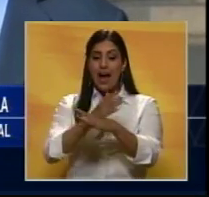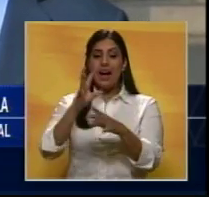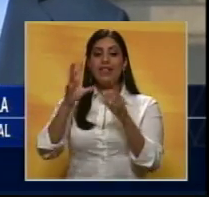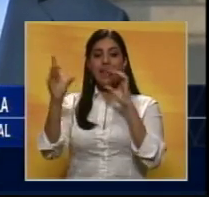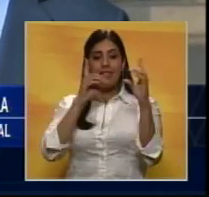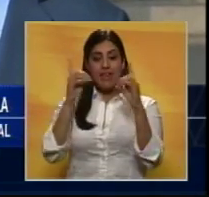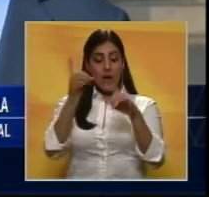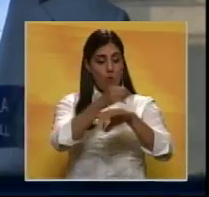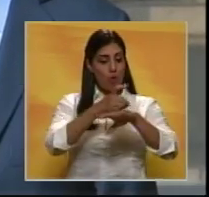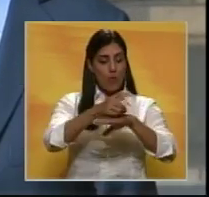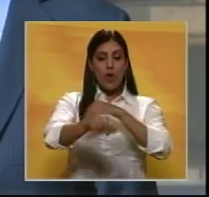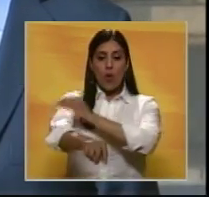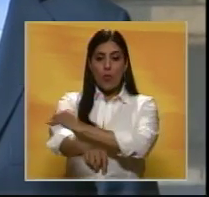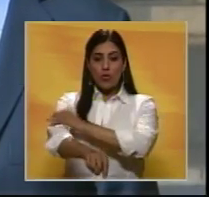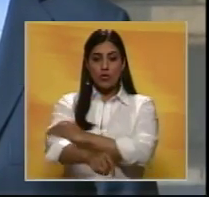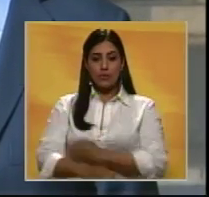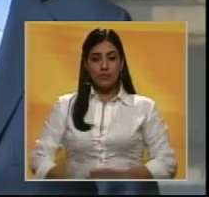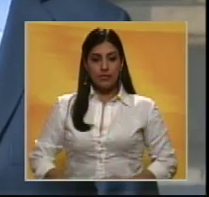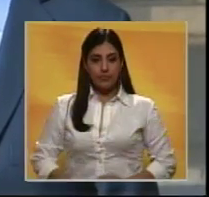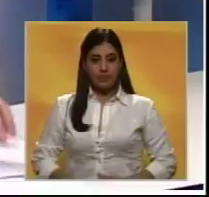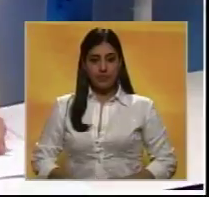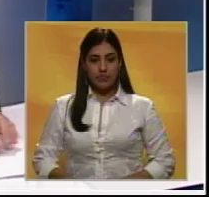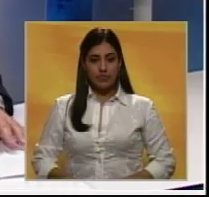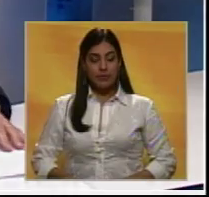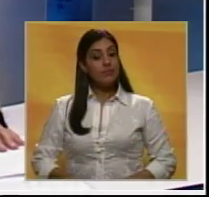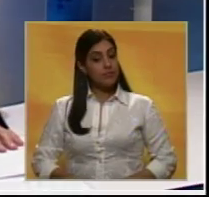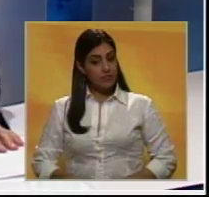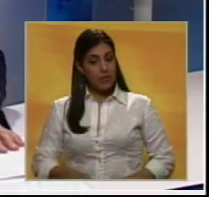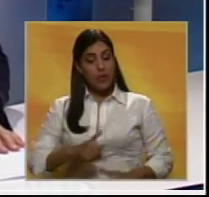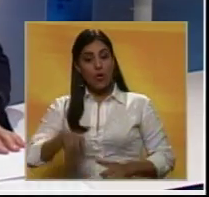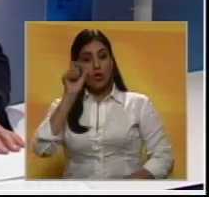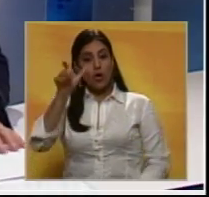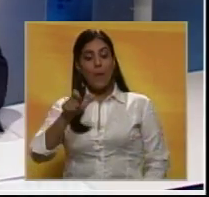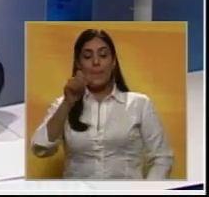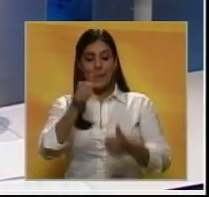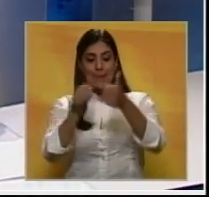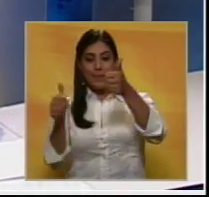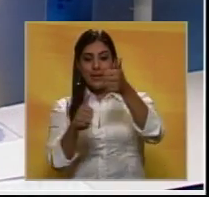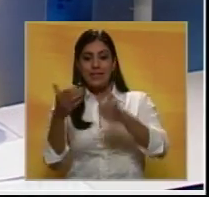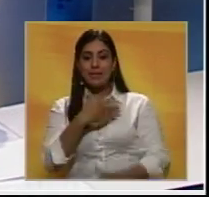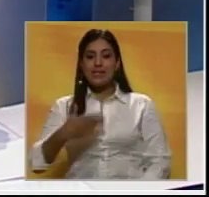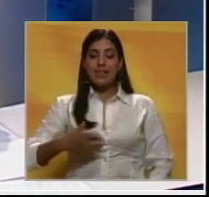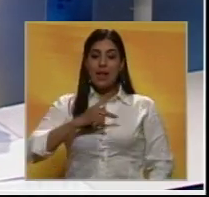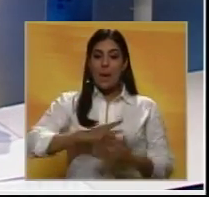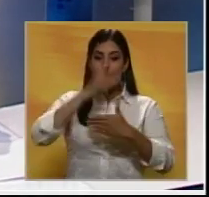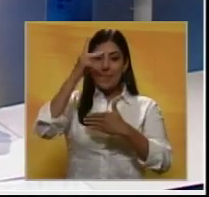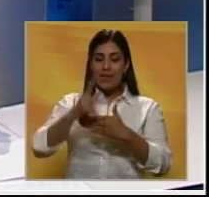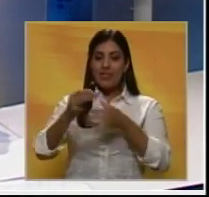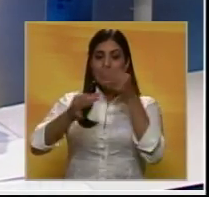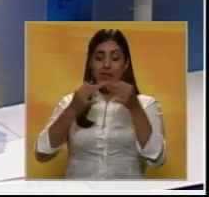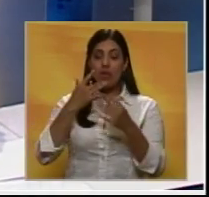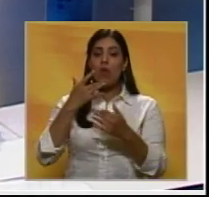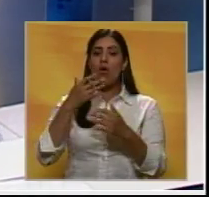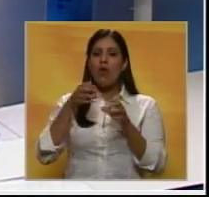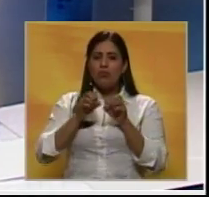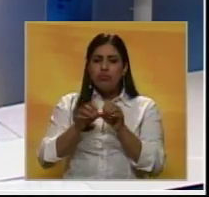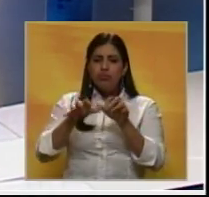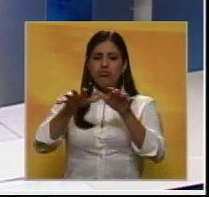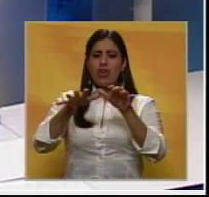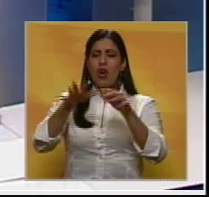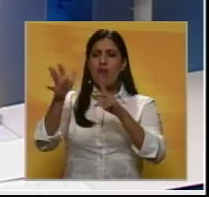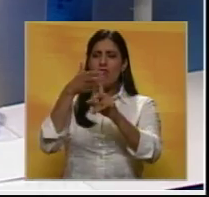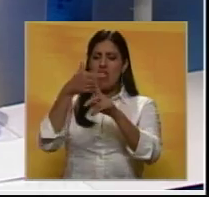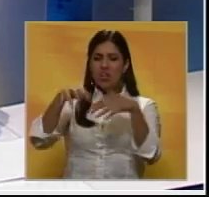del diálogo entre gobierno y oposición. Ricardo Menéndez, vicepresidente de Planificación, dijo que los brotes de violencia y